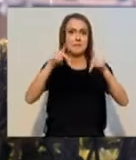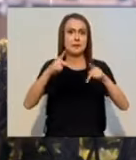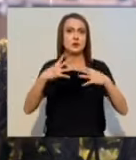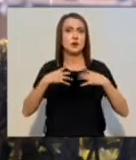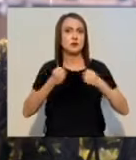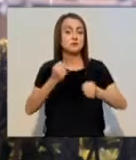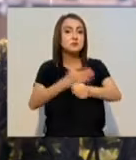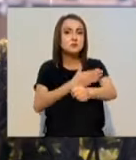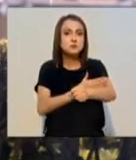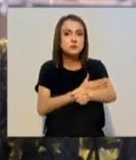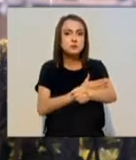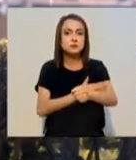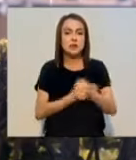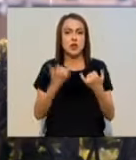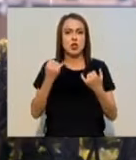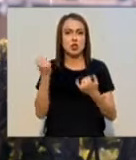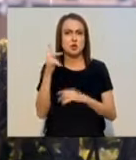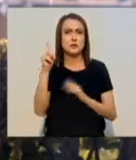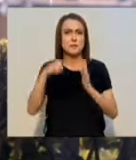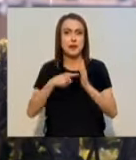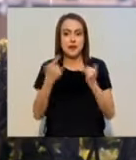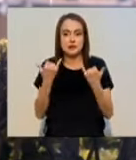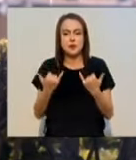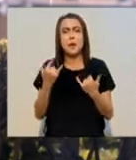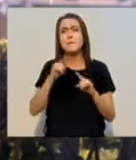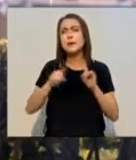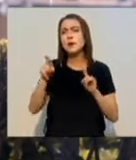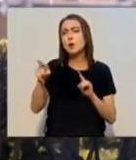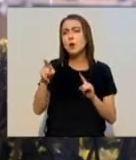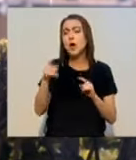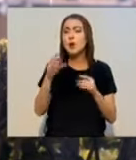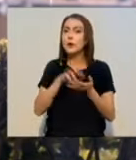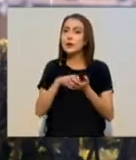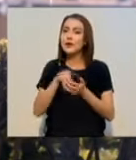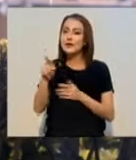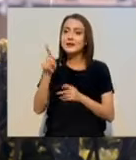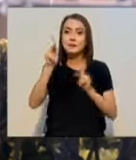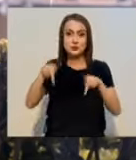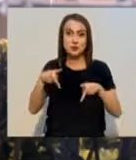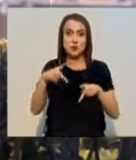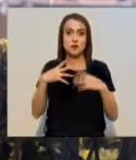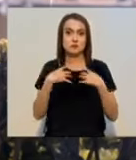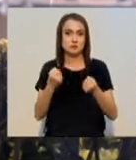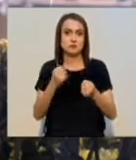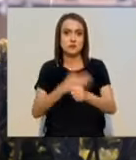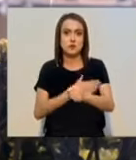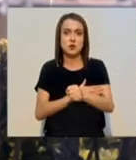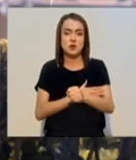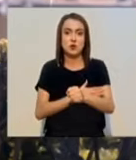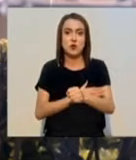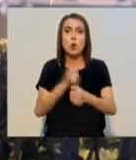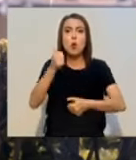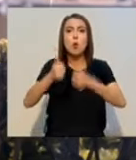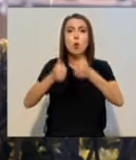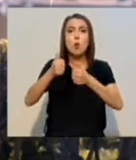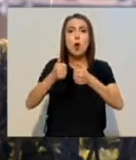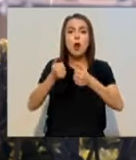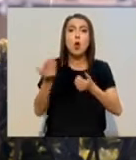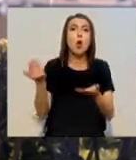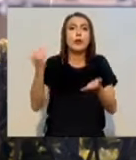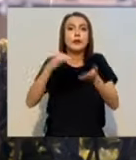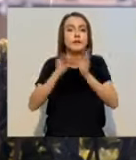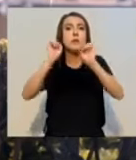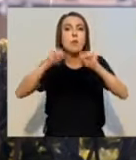casi 12.000 en este momento. Pero hay una duda, de esos recuperados, ¿cuál es la tasa de